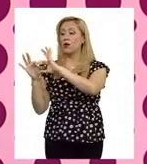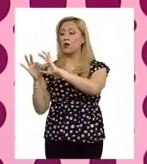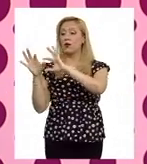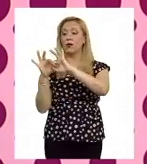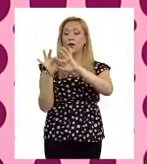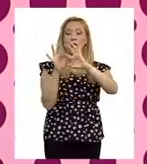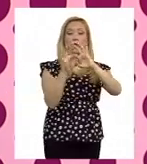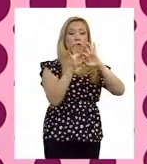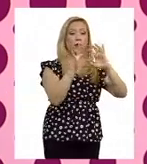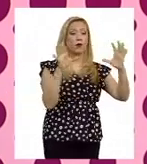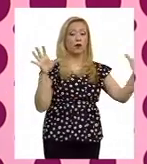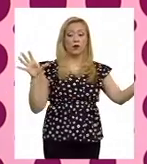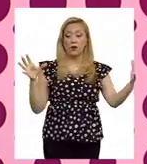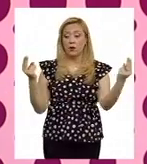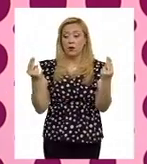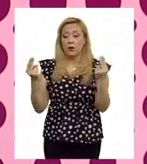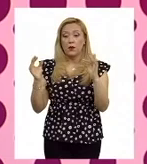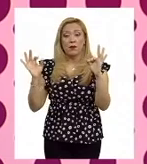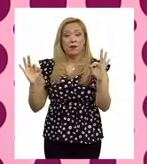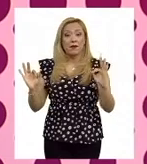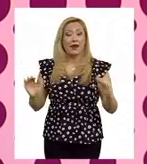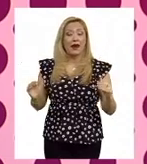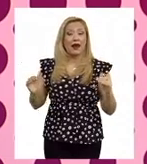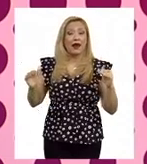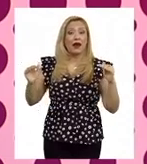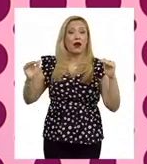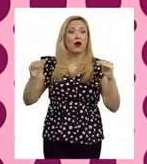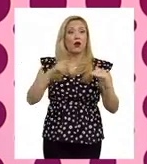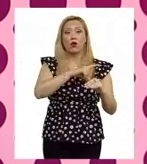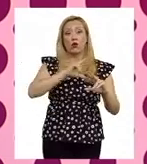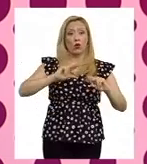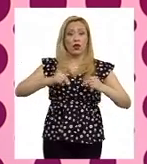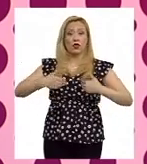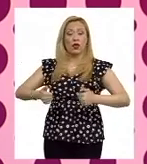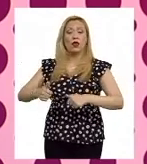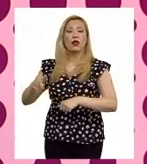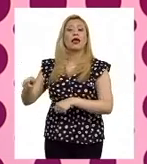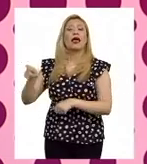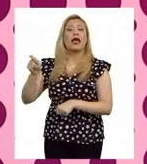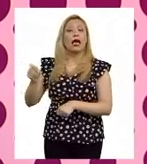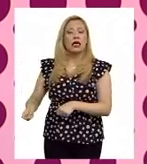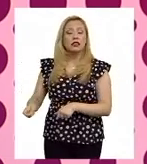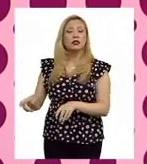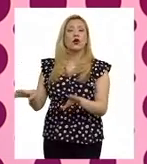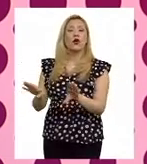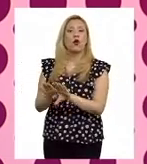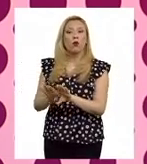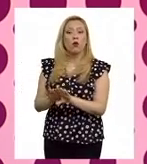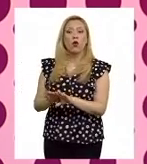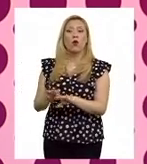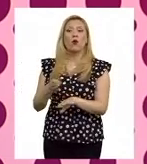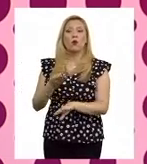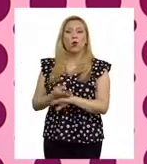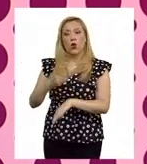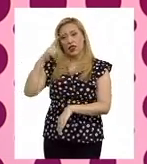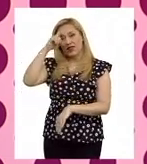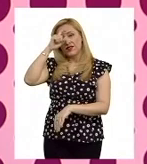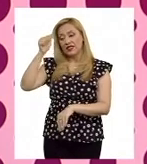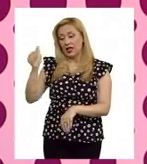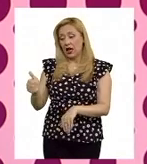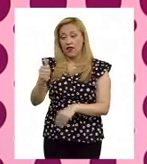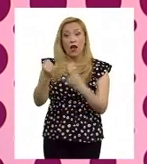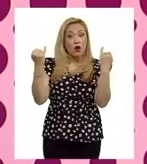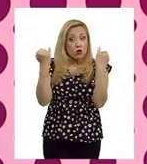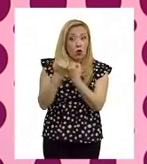difícilmente se puede entender si no se entienden cómo funcionan los sistemas naturales, que son sistemas muy, muy complejos. Y esta